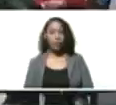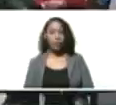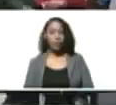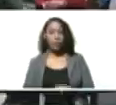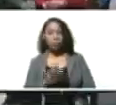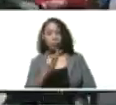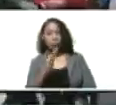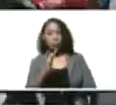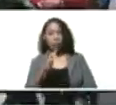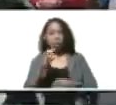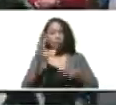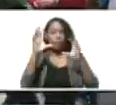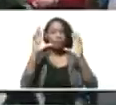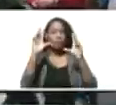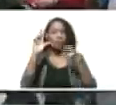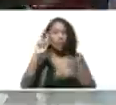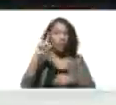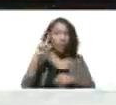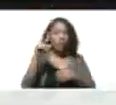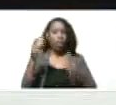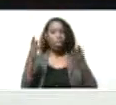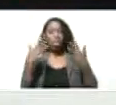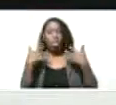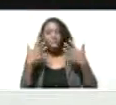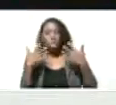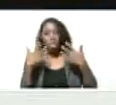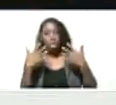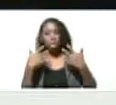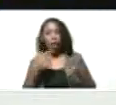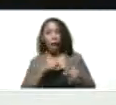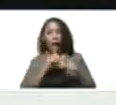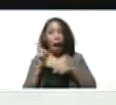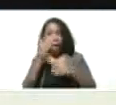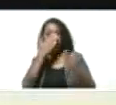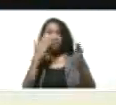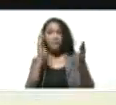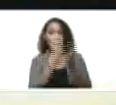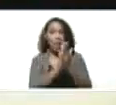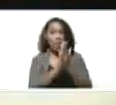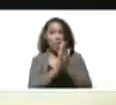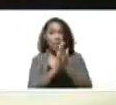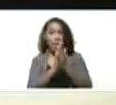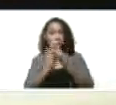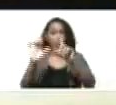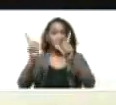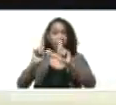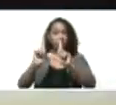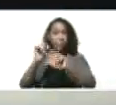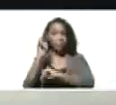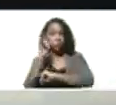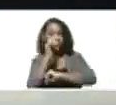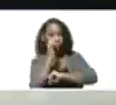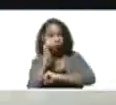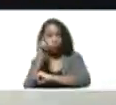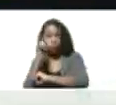parcialmente nublado, caluroso, allí frente a los aparatos de televisión,